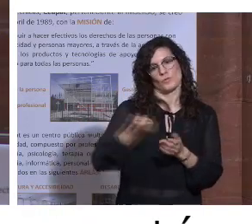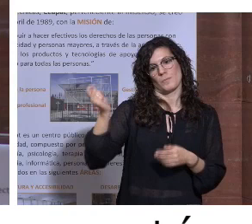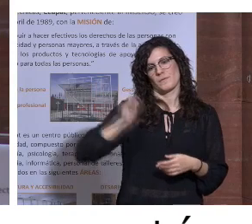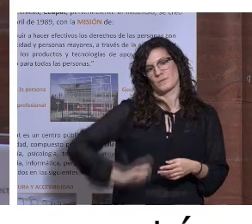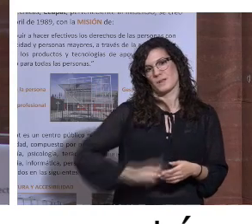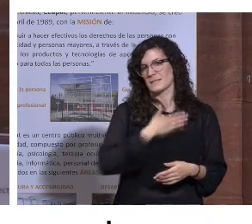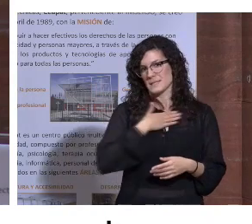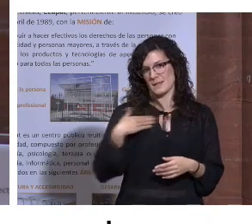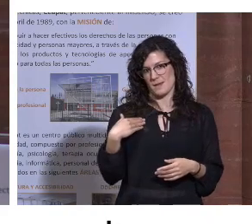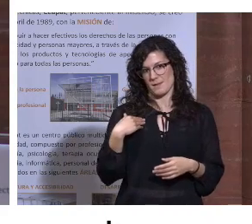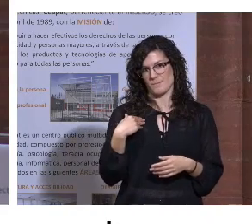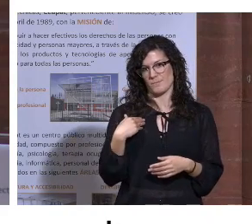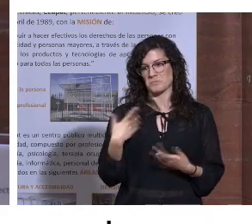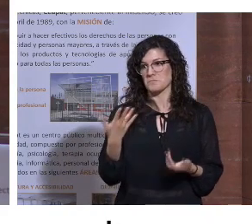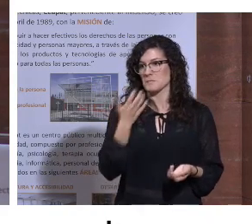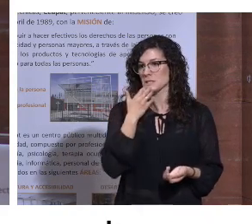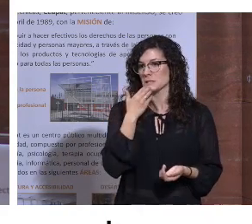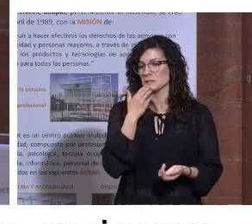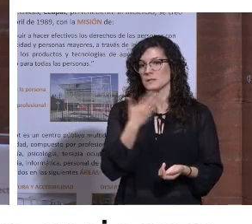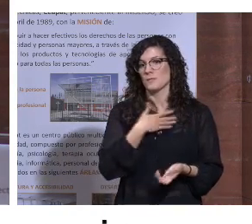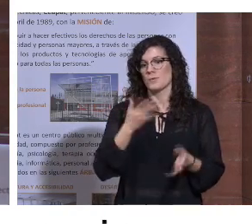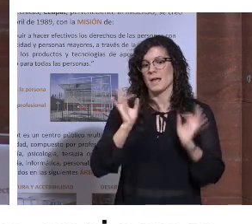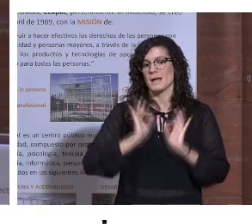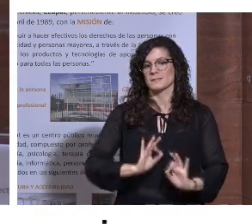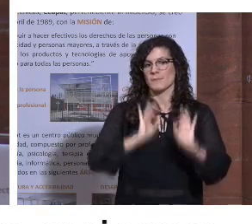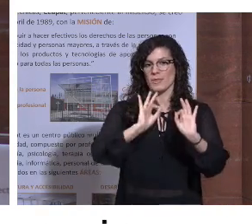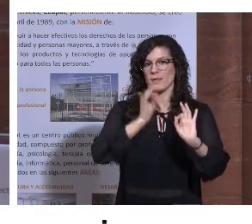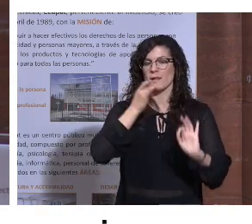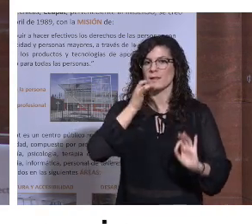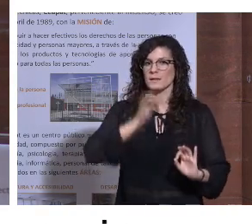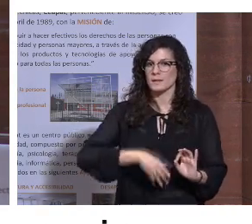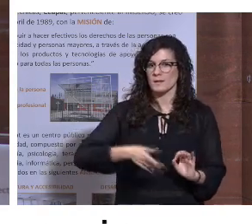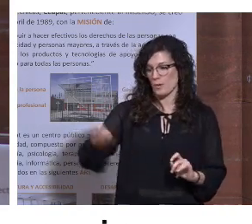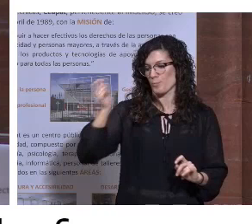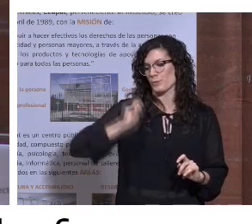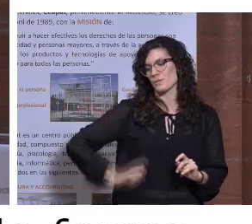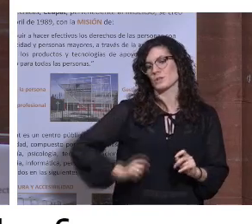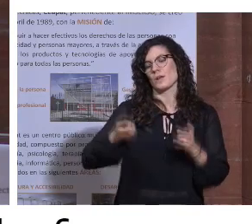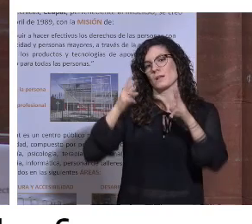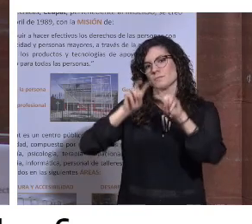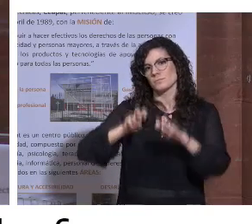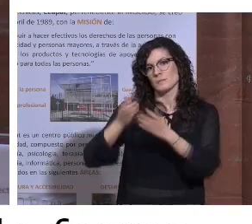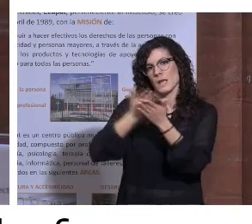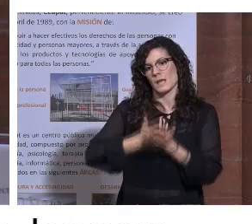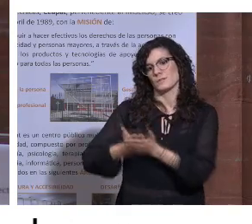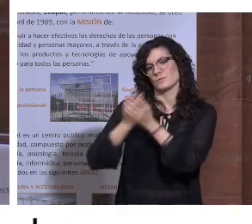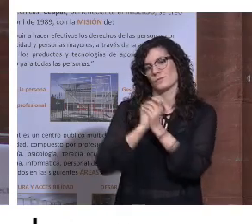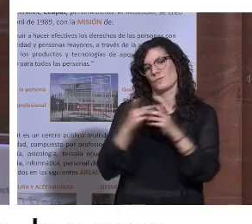bienestar. Y si cabe, de forma especial, de los profesionales que hacen estudios que tienen que ver con el